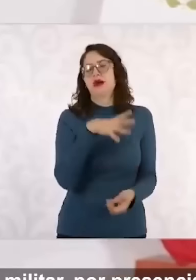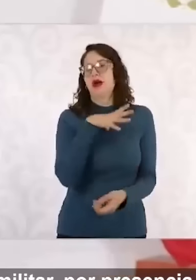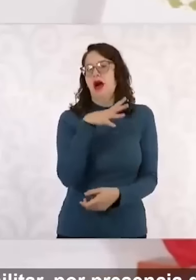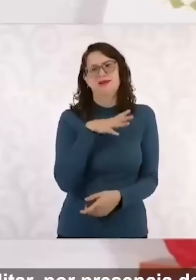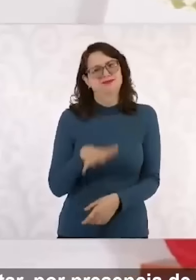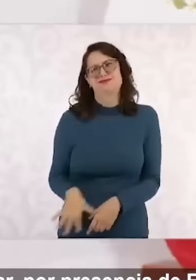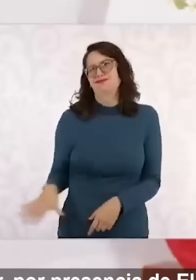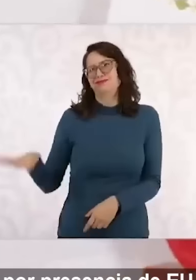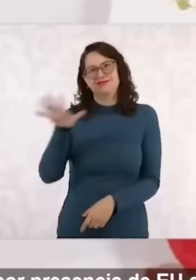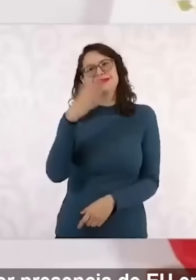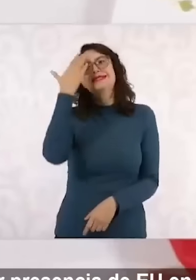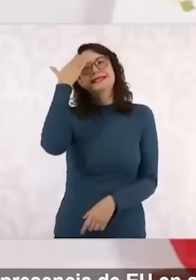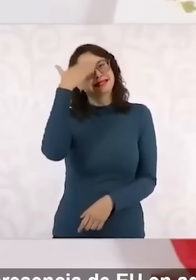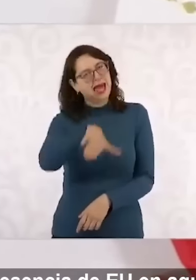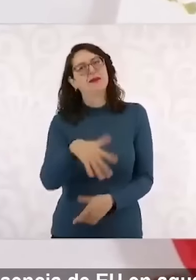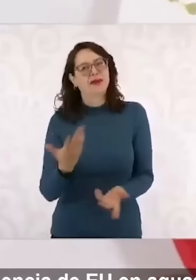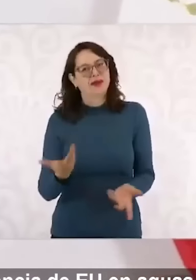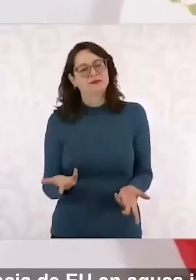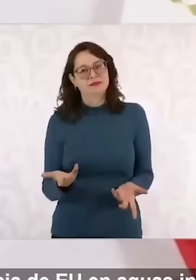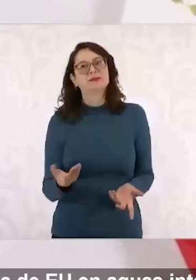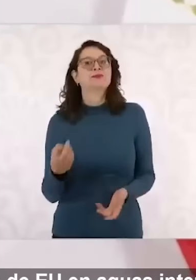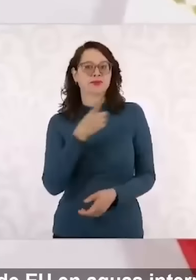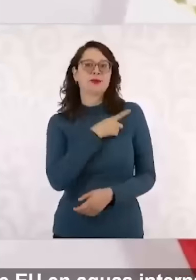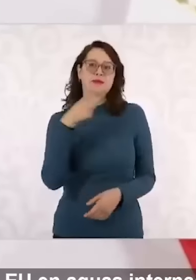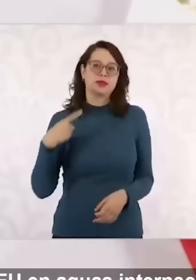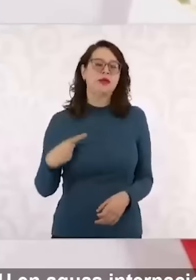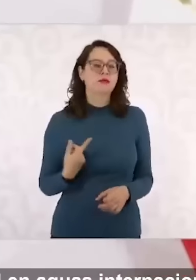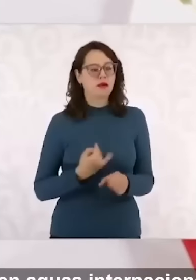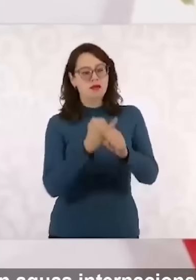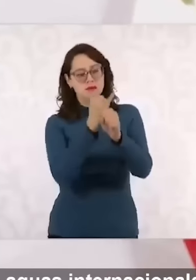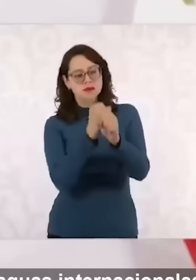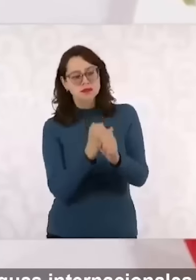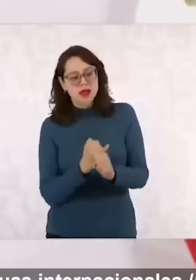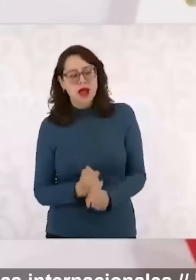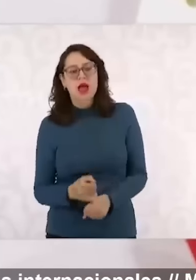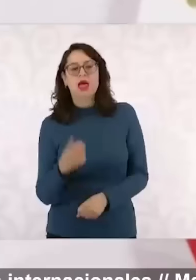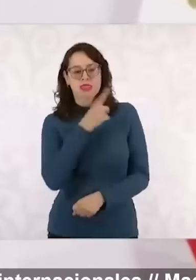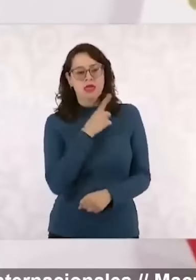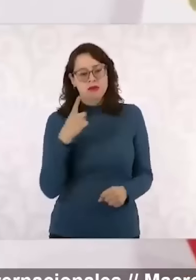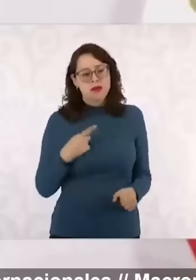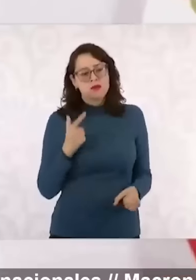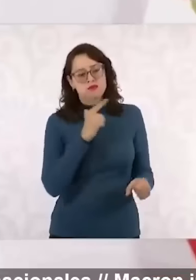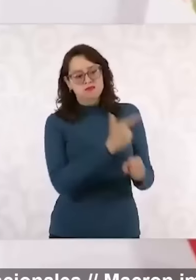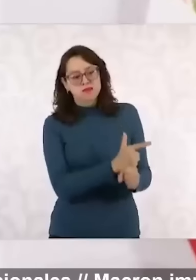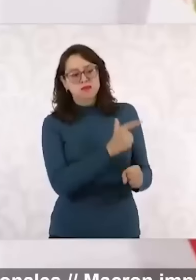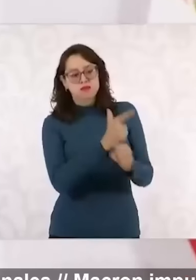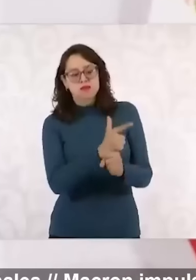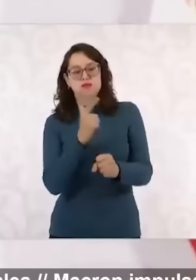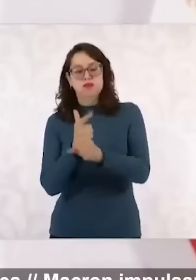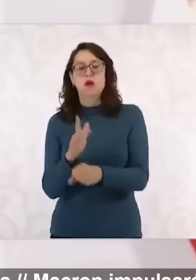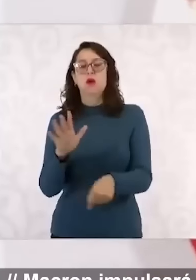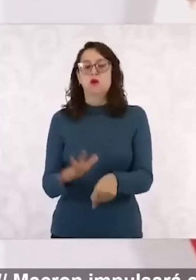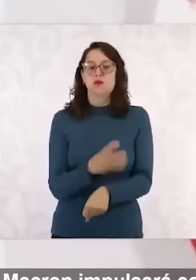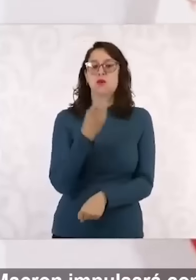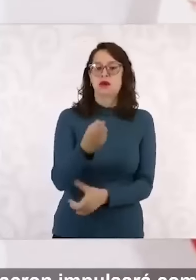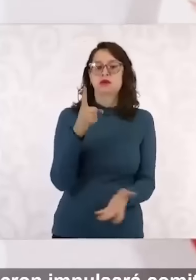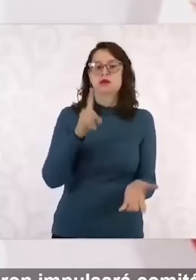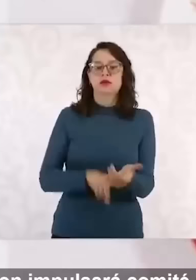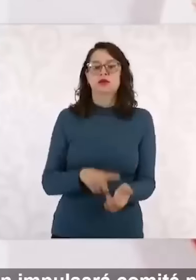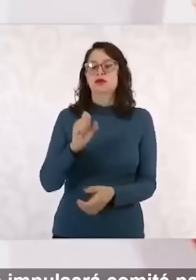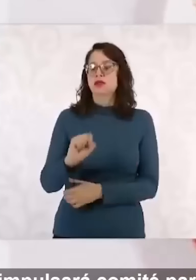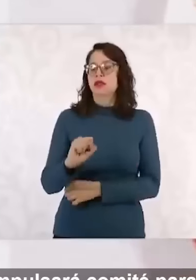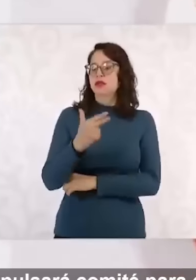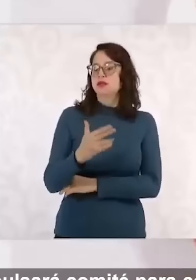investigación se fortaleció o se está fortaleciendo la Unidad de Inteligencia Financiera de la Secretaría de Hacienda